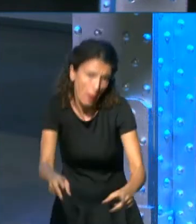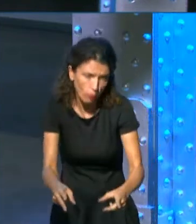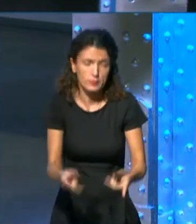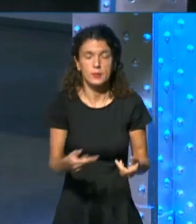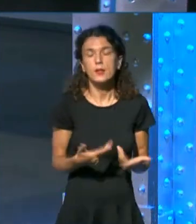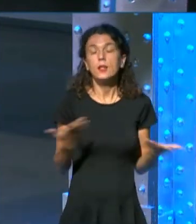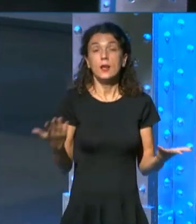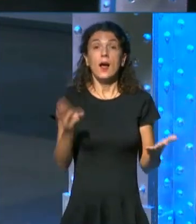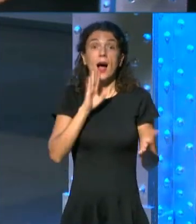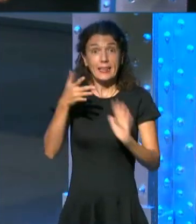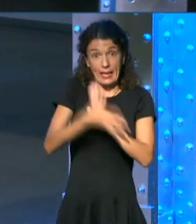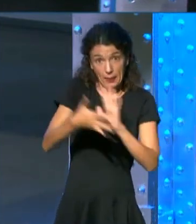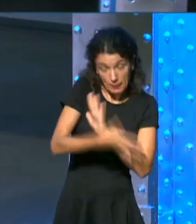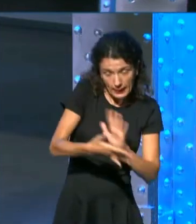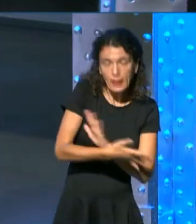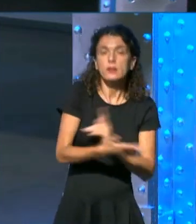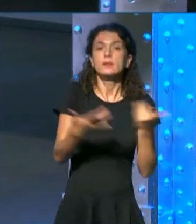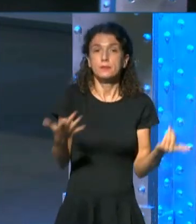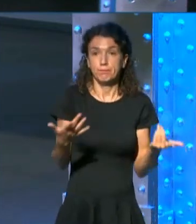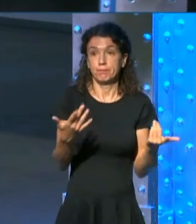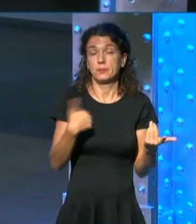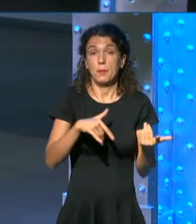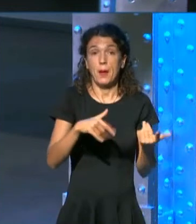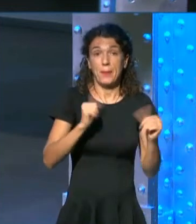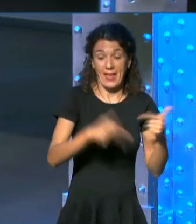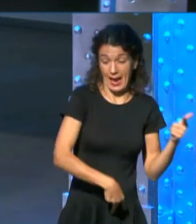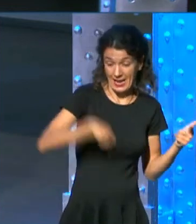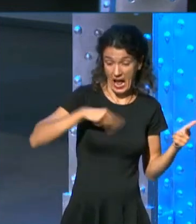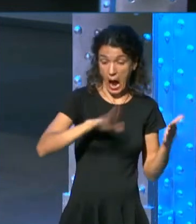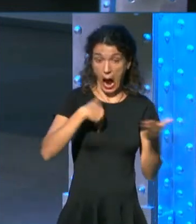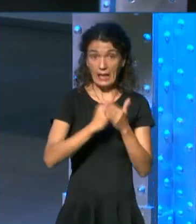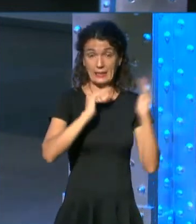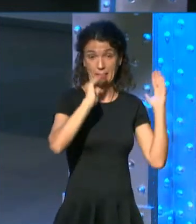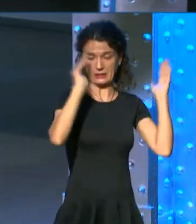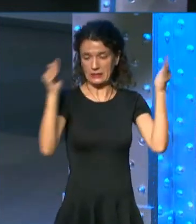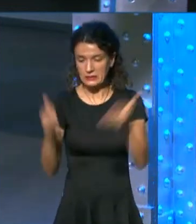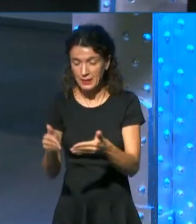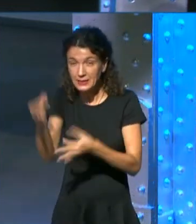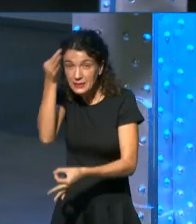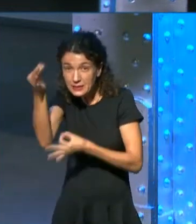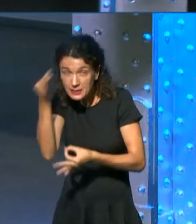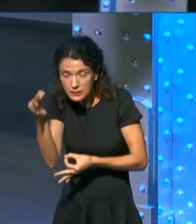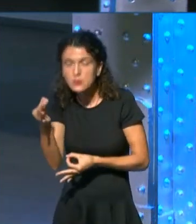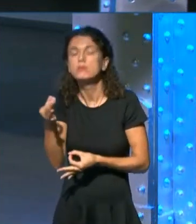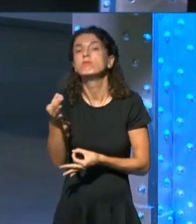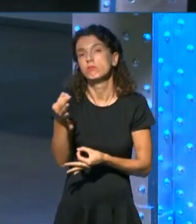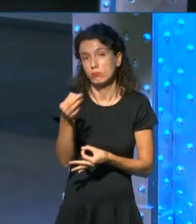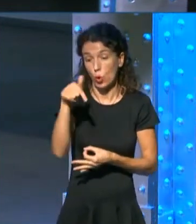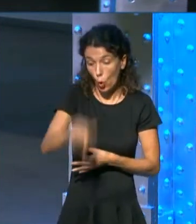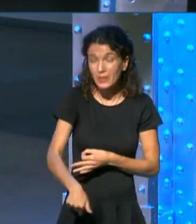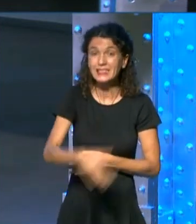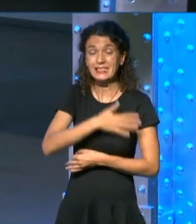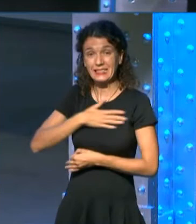os queríamos contar, habiendo empezado desde el plano más general hasta el plano más particular, ¿vale? Lo que hoy os